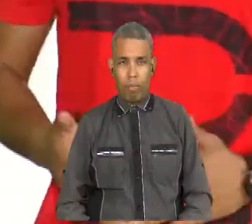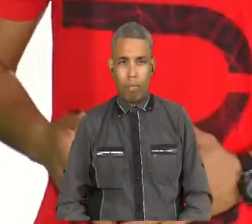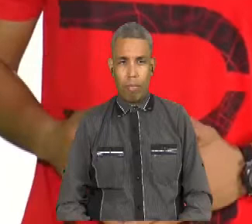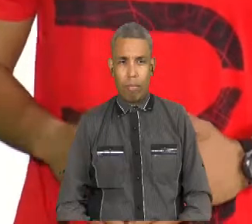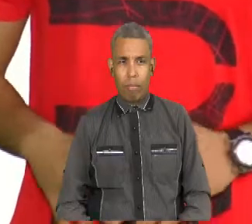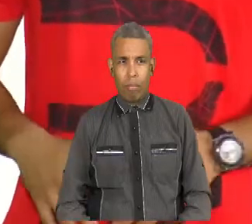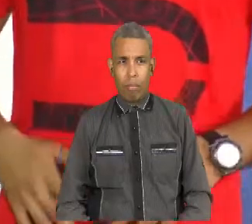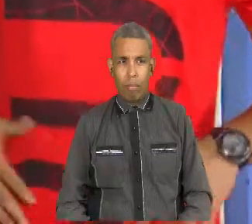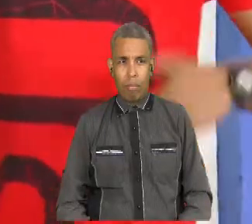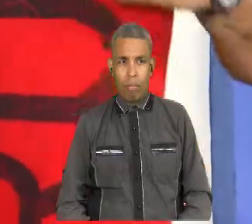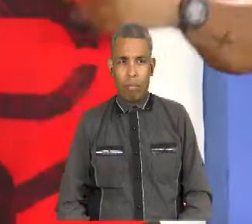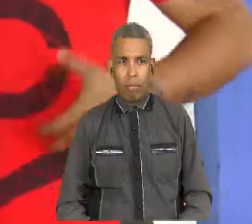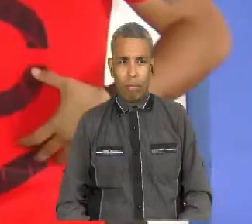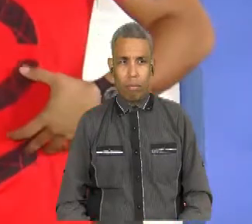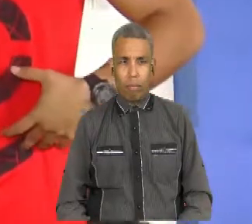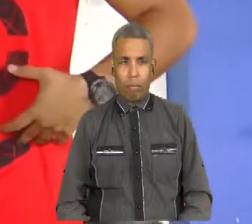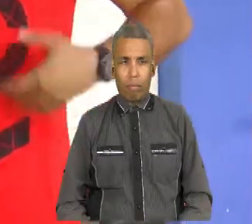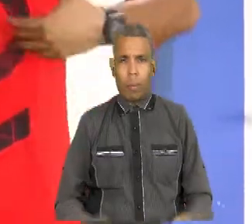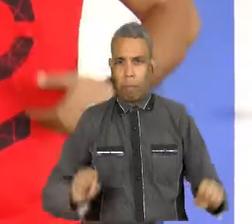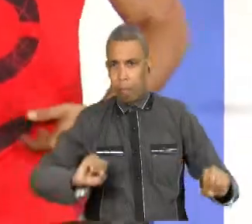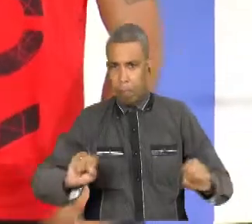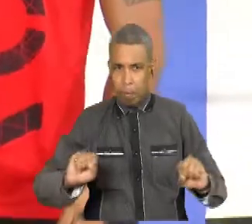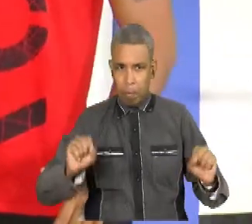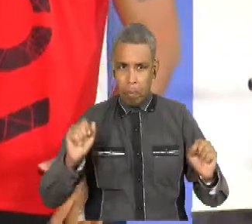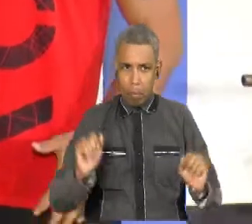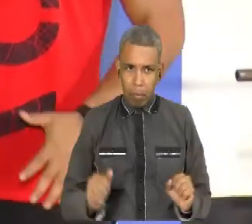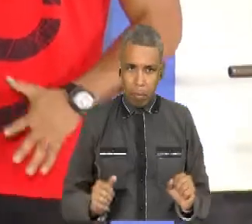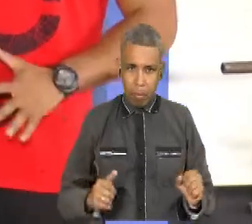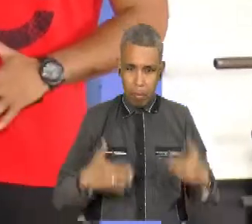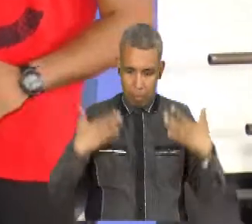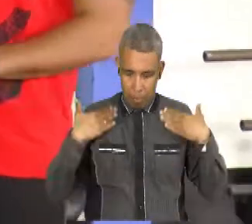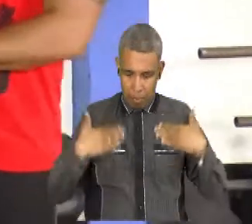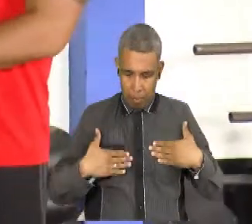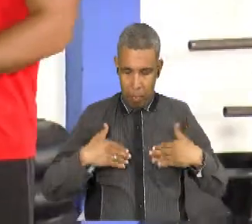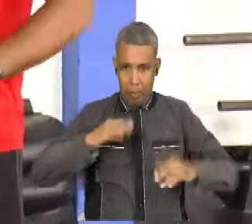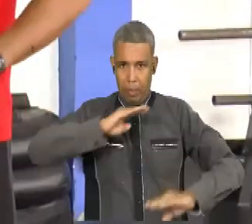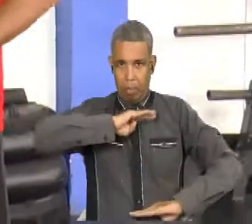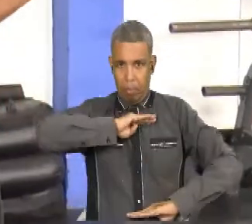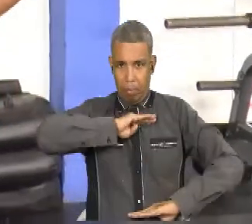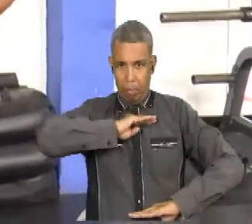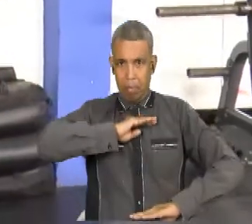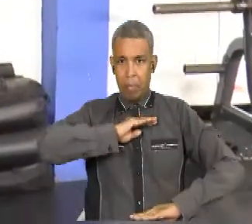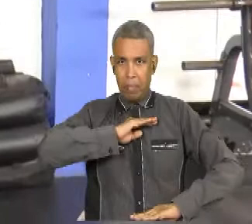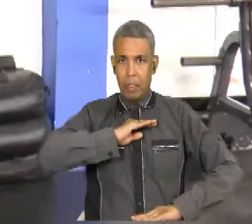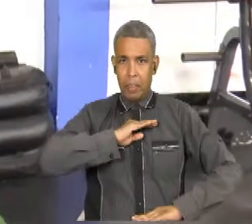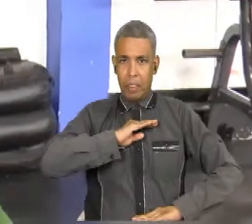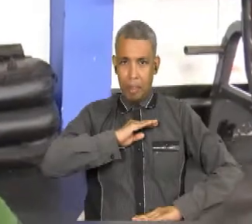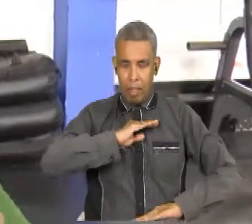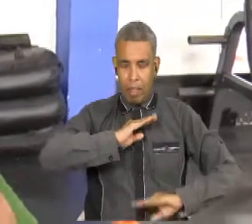muy activa, trabajando la parte superior y la parte inferior. Como guía tenemos un aro,